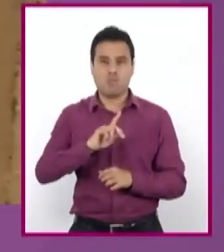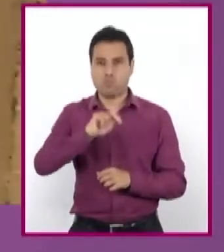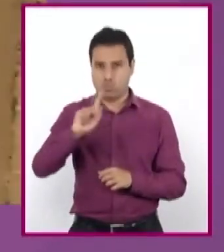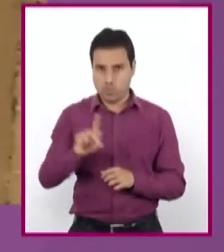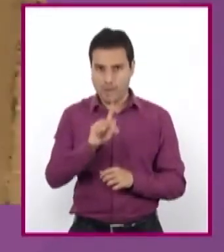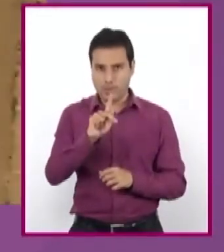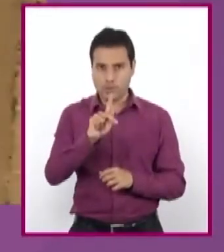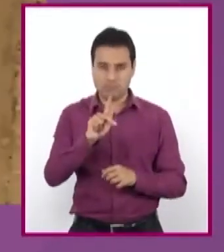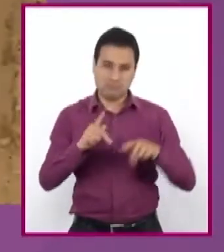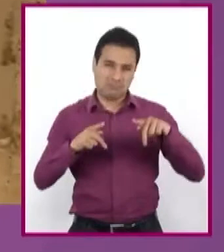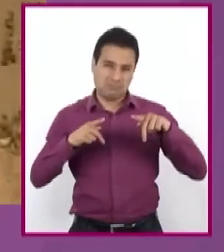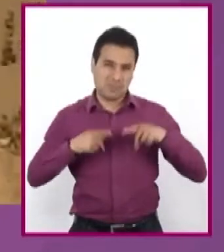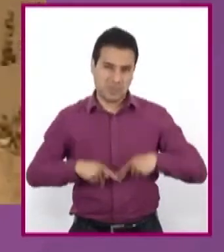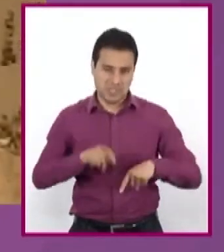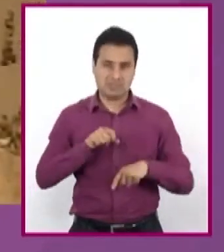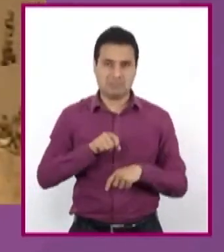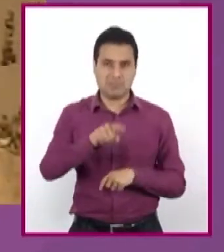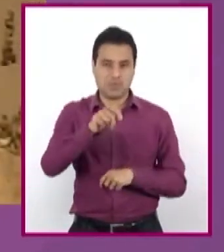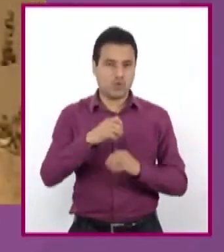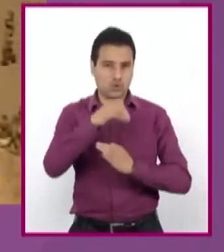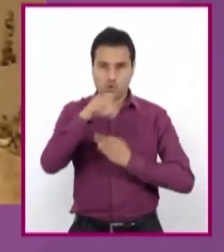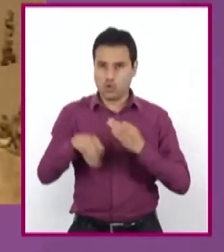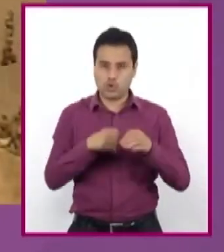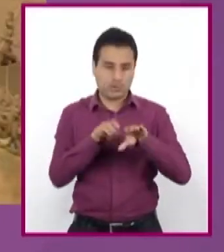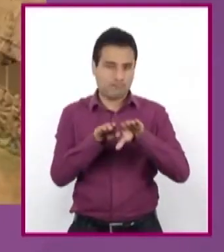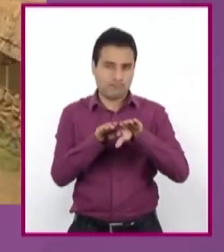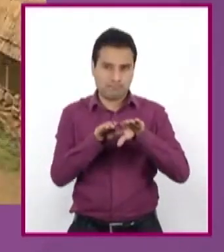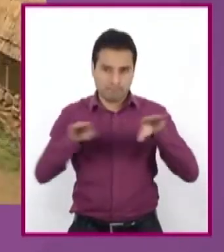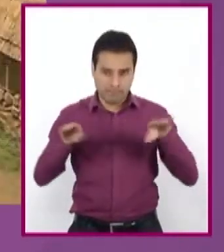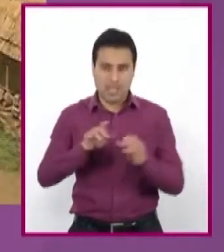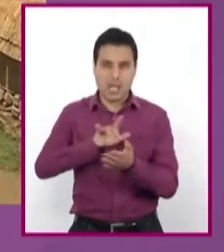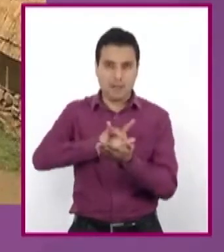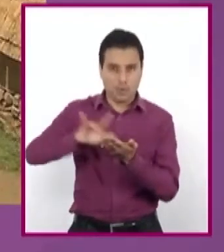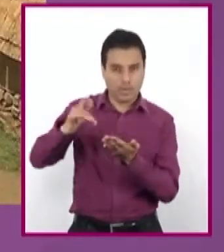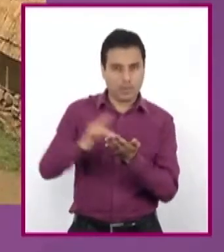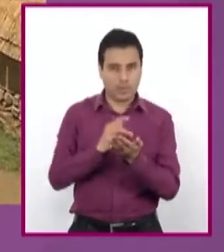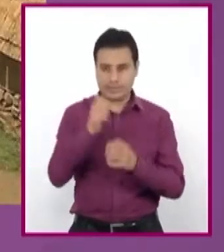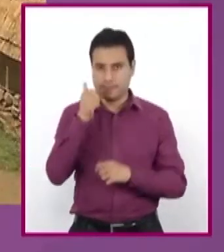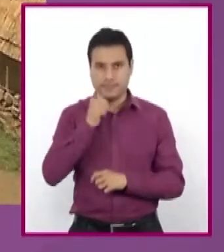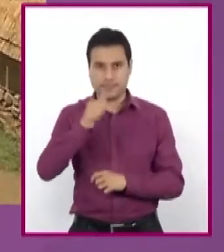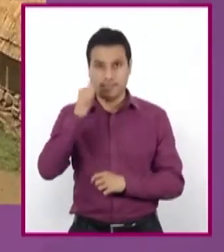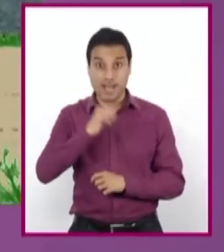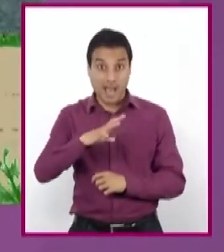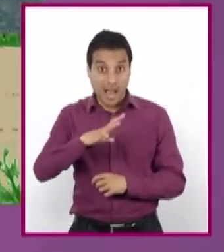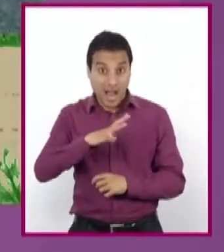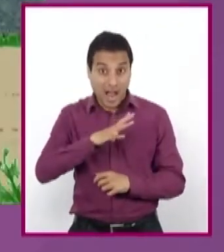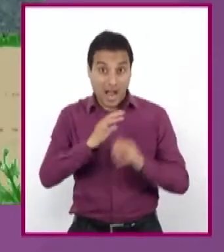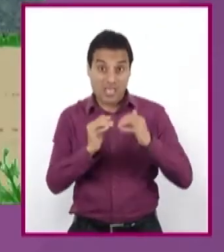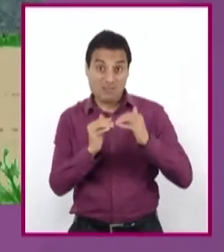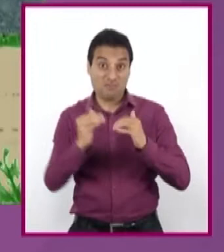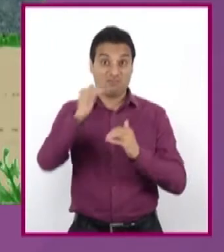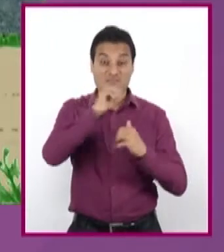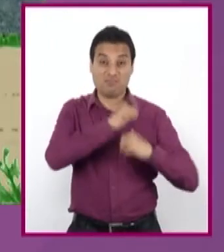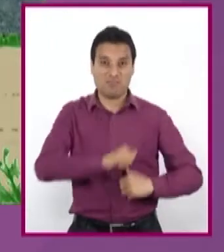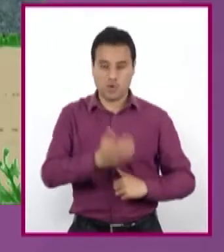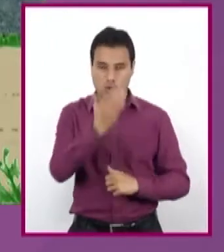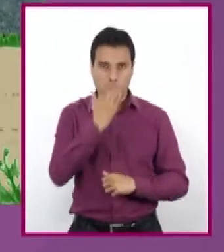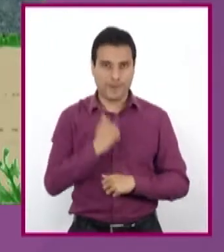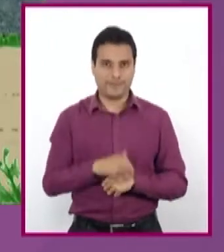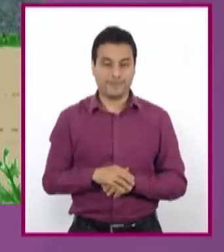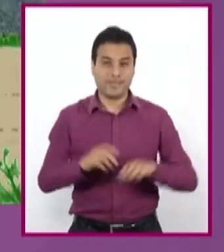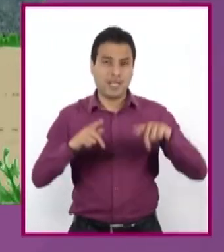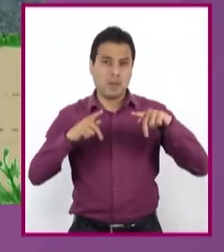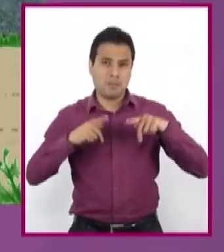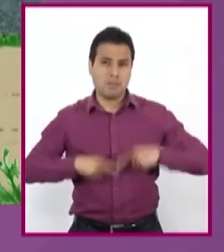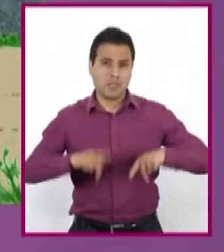agrícolas igualitarias basadas en el apoyo mutuo y sin jerarquización social. Los pobladores se